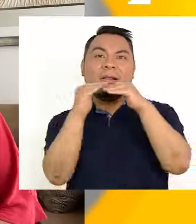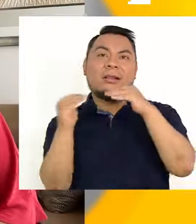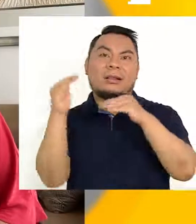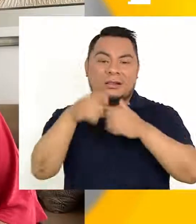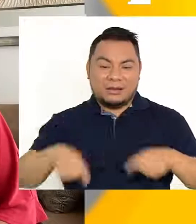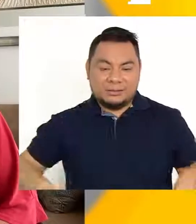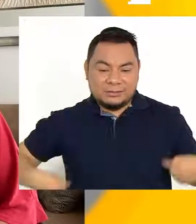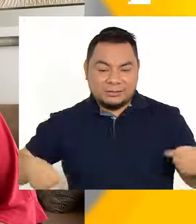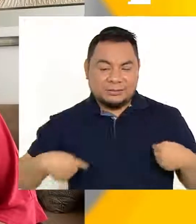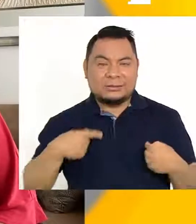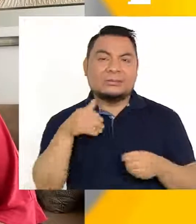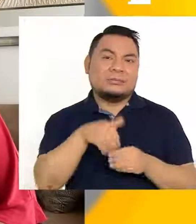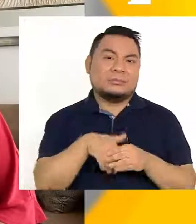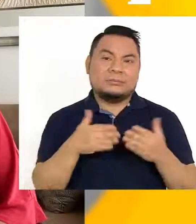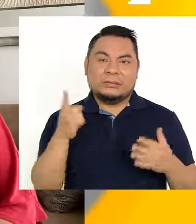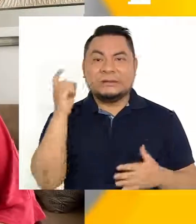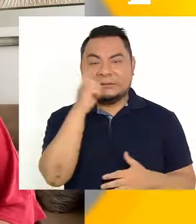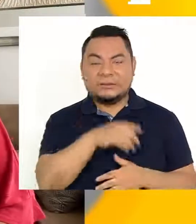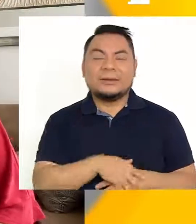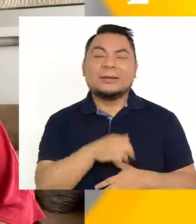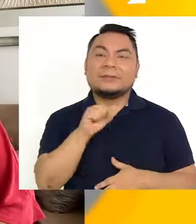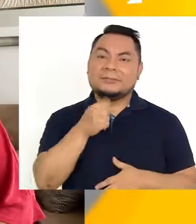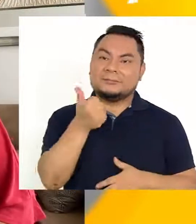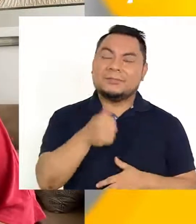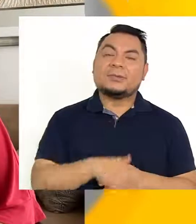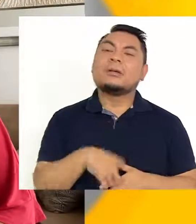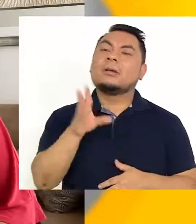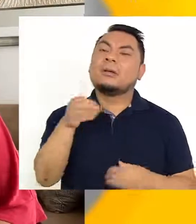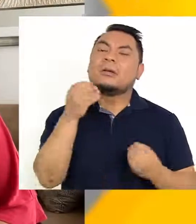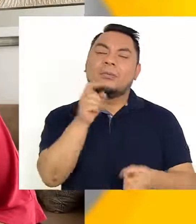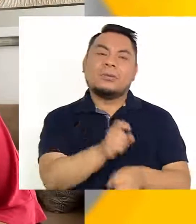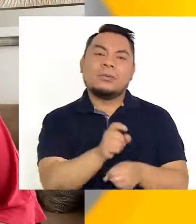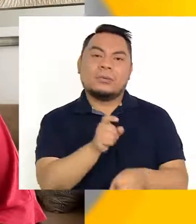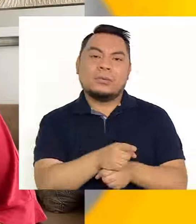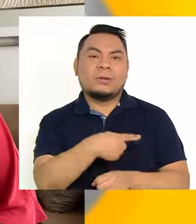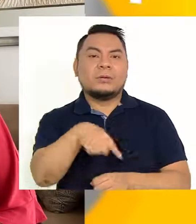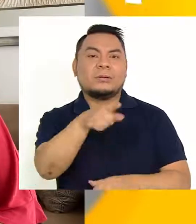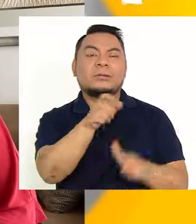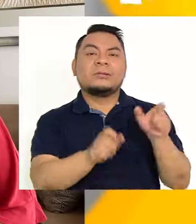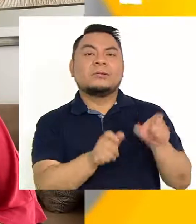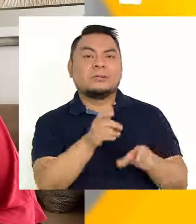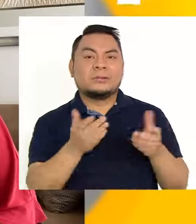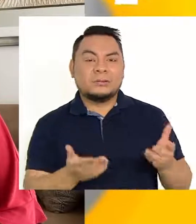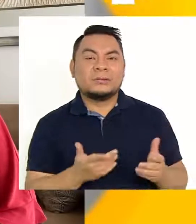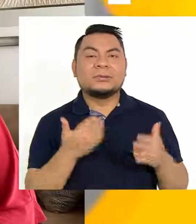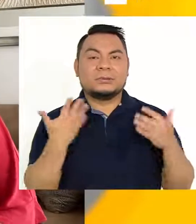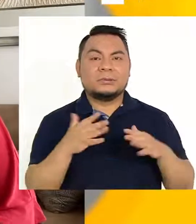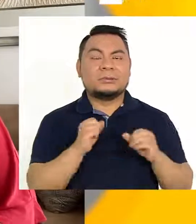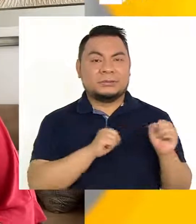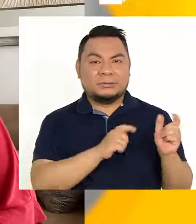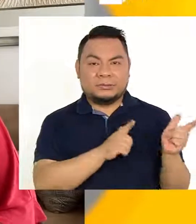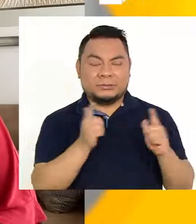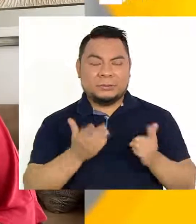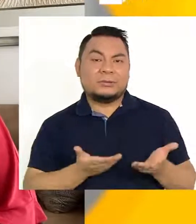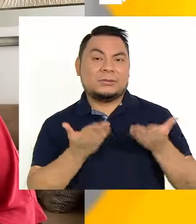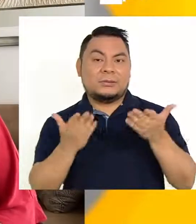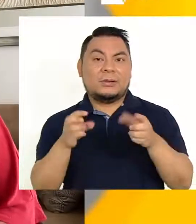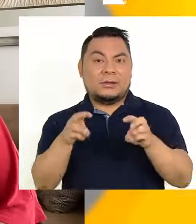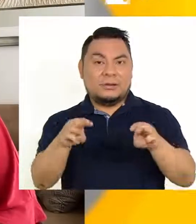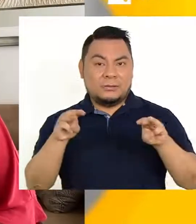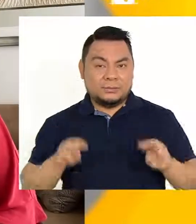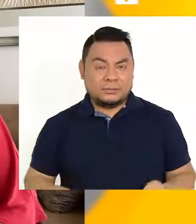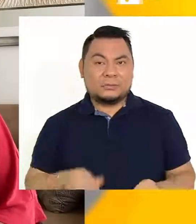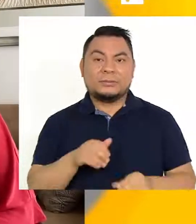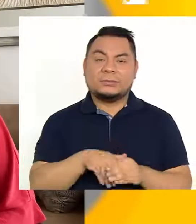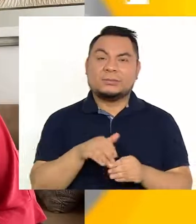o tres pisos para votar. ¿Cómo se realizó la capacitación del personal que estará justamente en